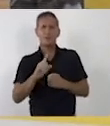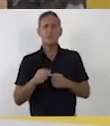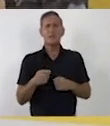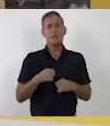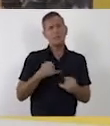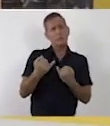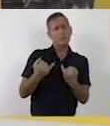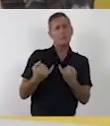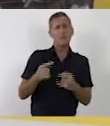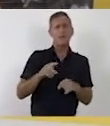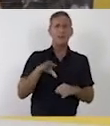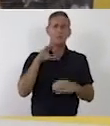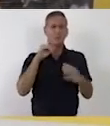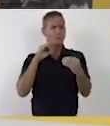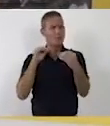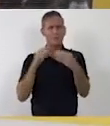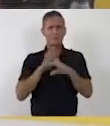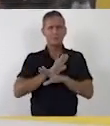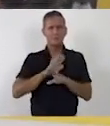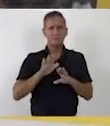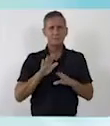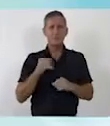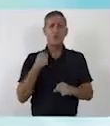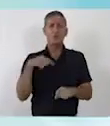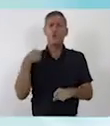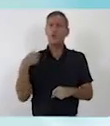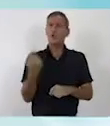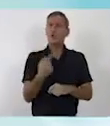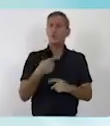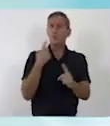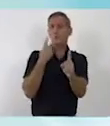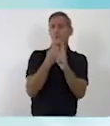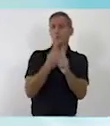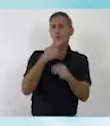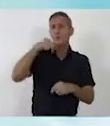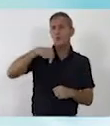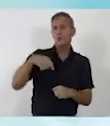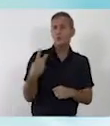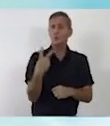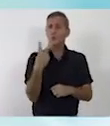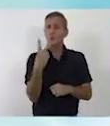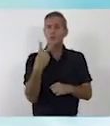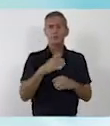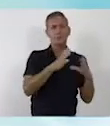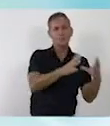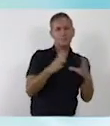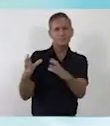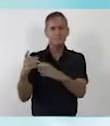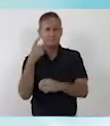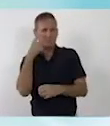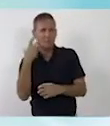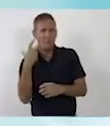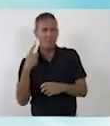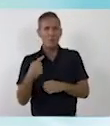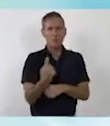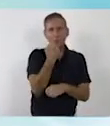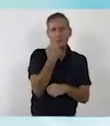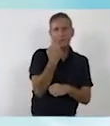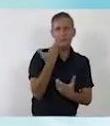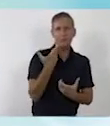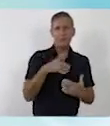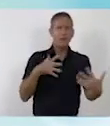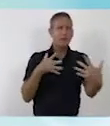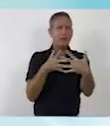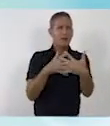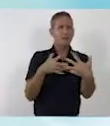intercambiar porque verán que vamos a conversar. Nuestro encuentro de hoy tiene dos momentos muy importantes. Un primer momento